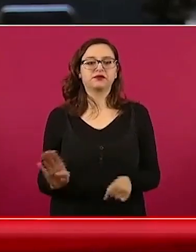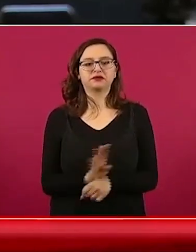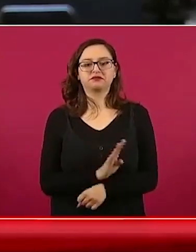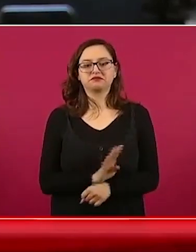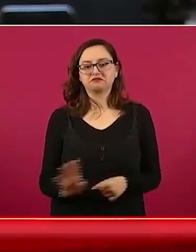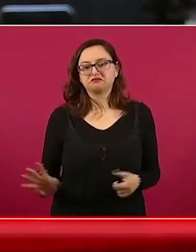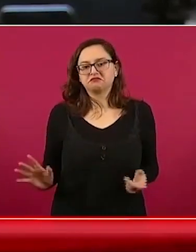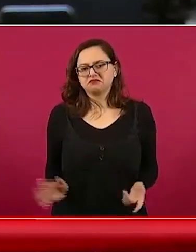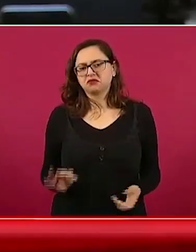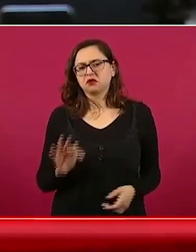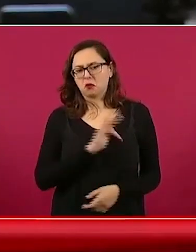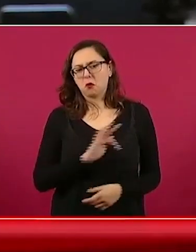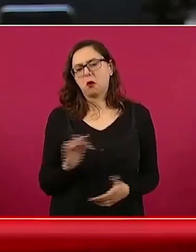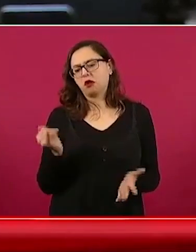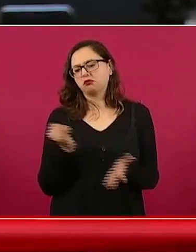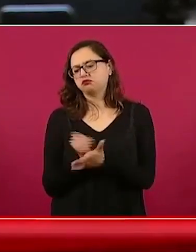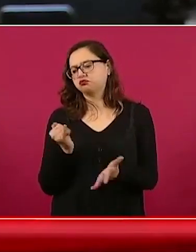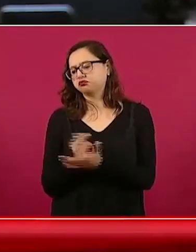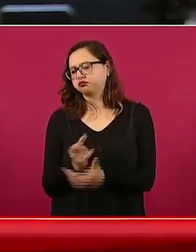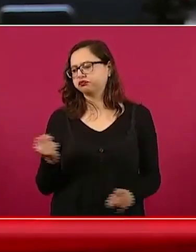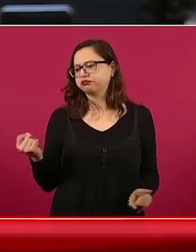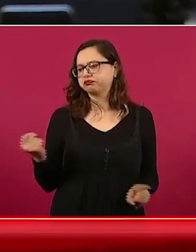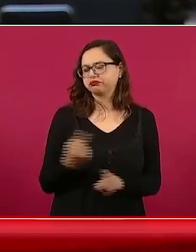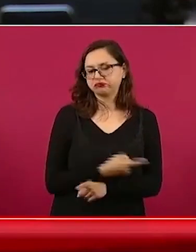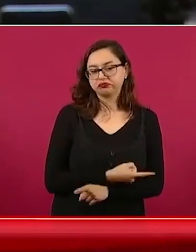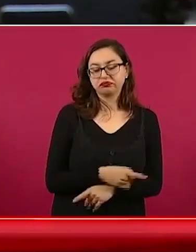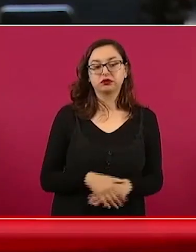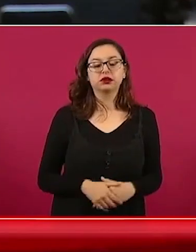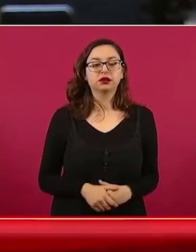de esa evasión de impuestos, señor presidente. Pero también